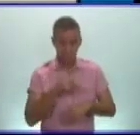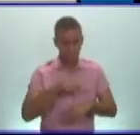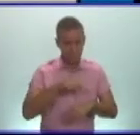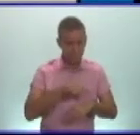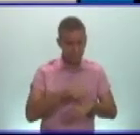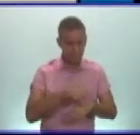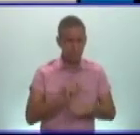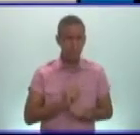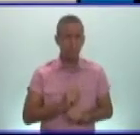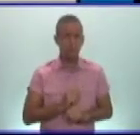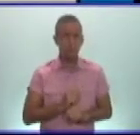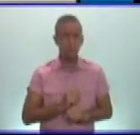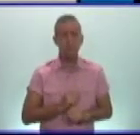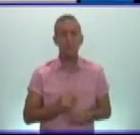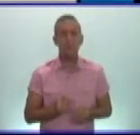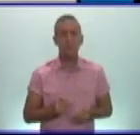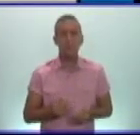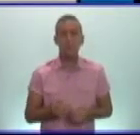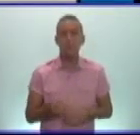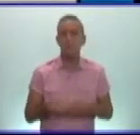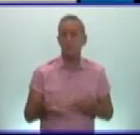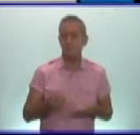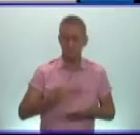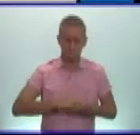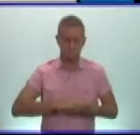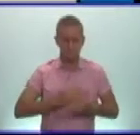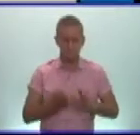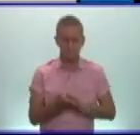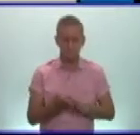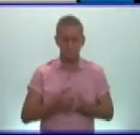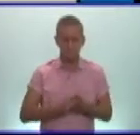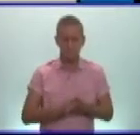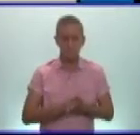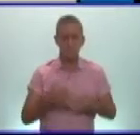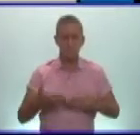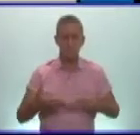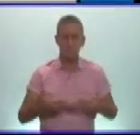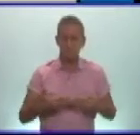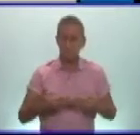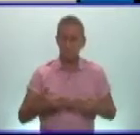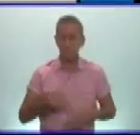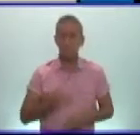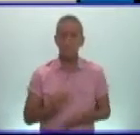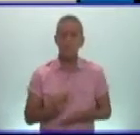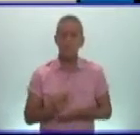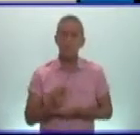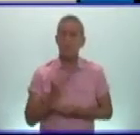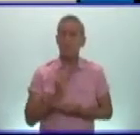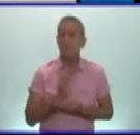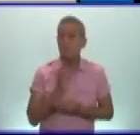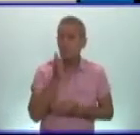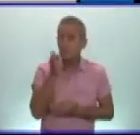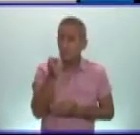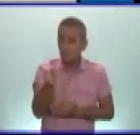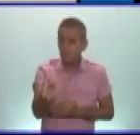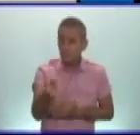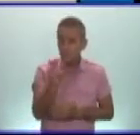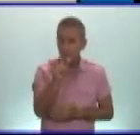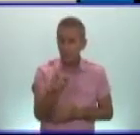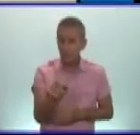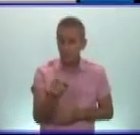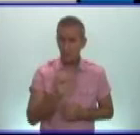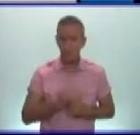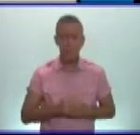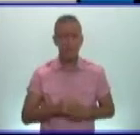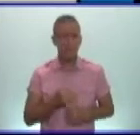llenar el sobre en una carta, lo cerramos bien y lo enviamos a la persona que nosotros queremos. Podemos dirigirnos